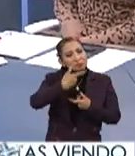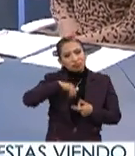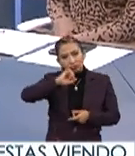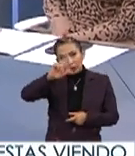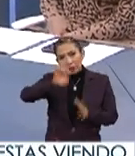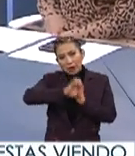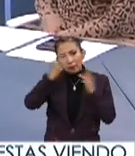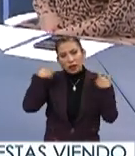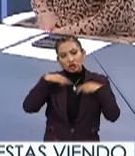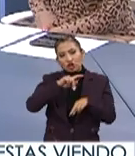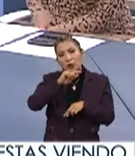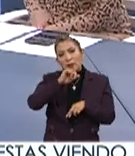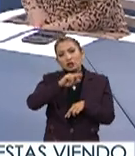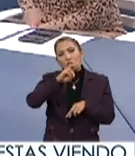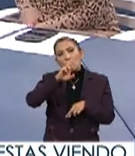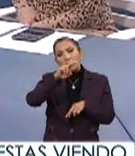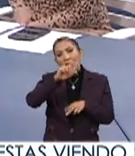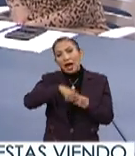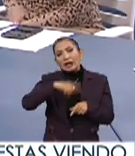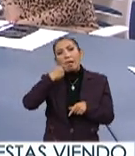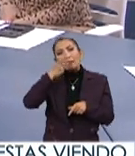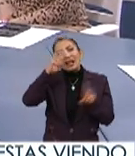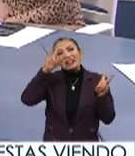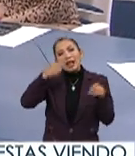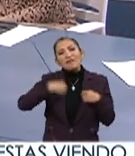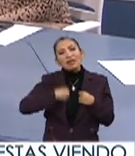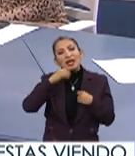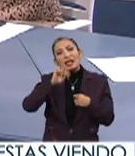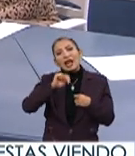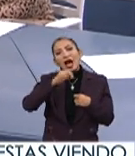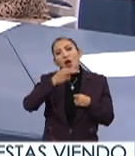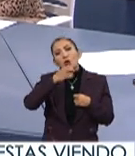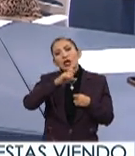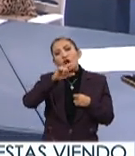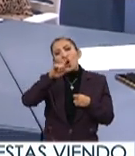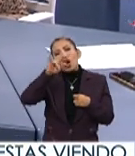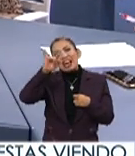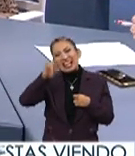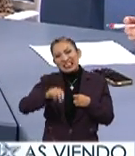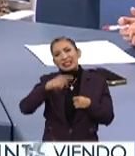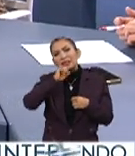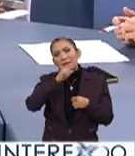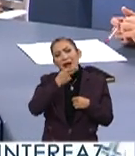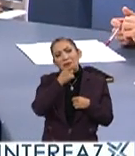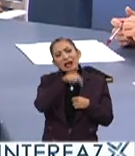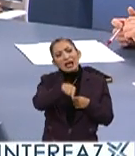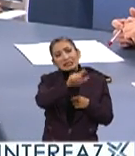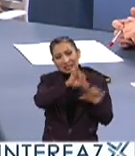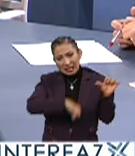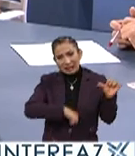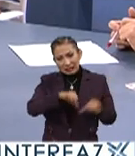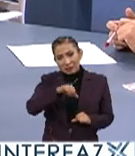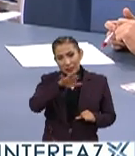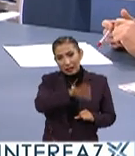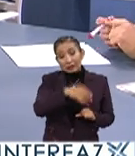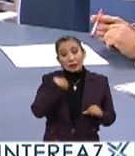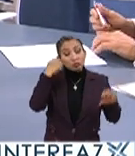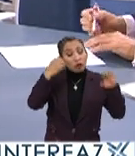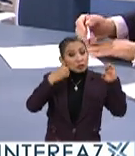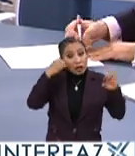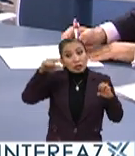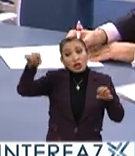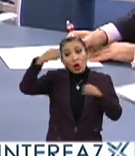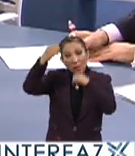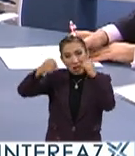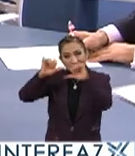especialistas como el maestro Tomás Urián van a hablar sobre la vida de Nahui-Olin, pero también lo que planteamos es que en estas actividades las exposiciones y